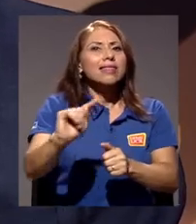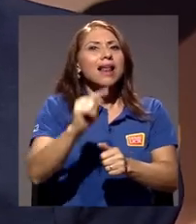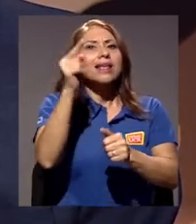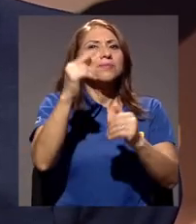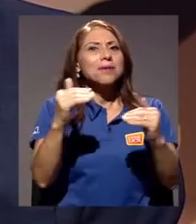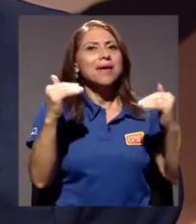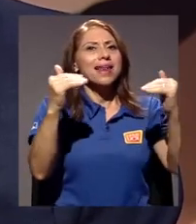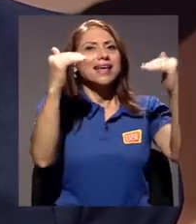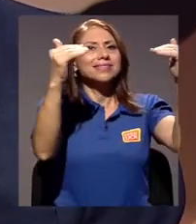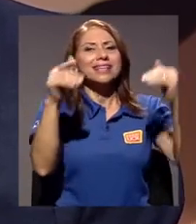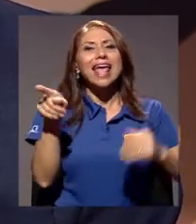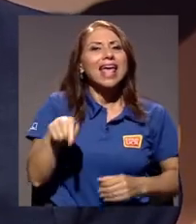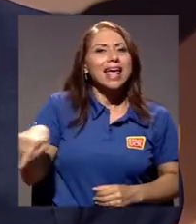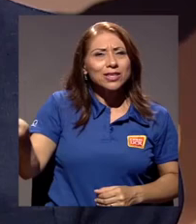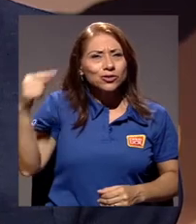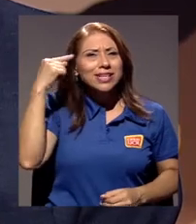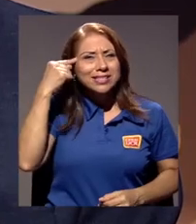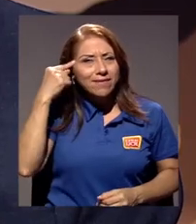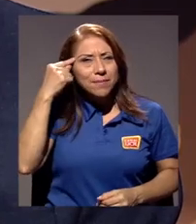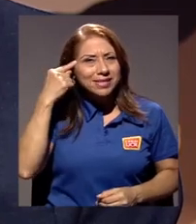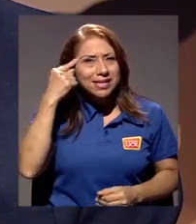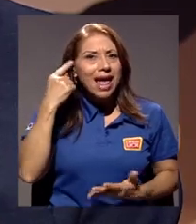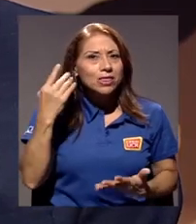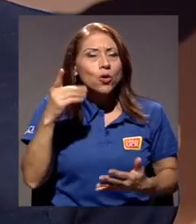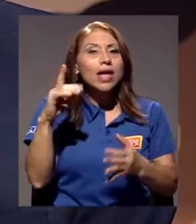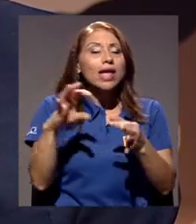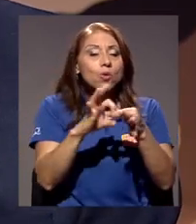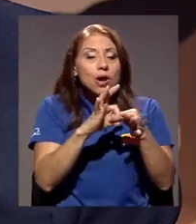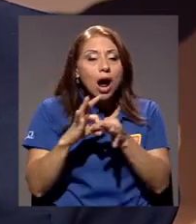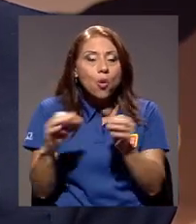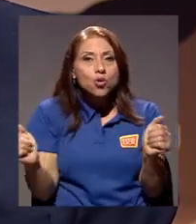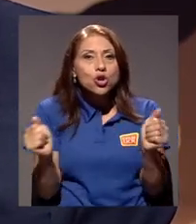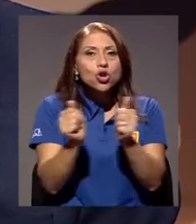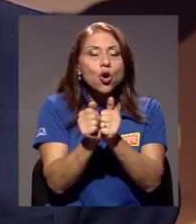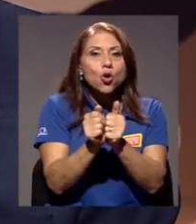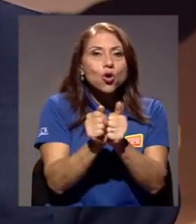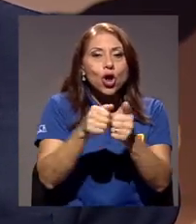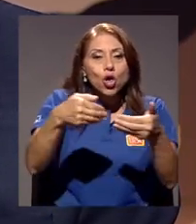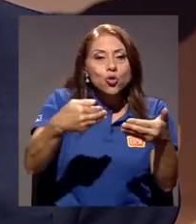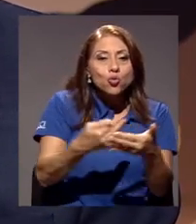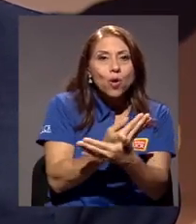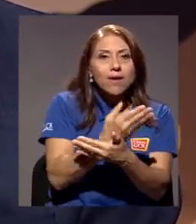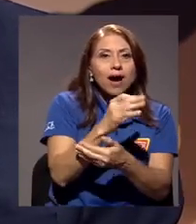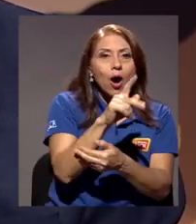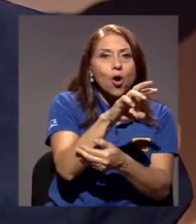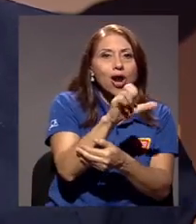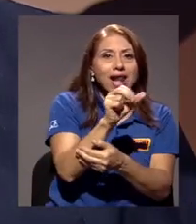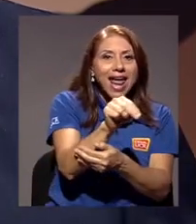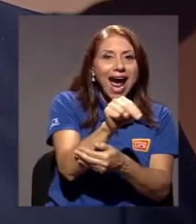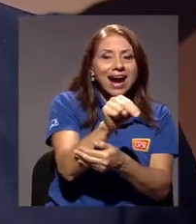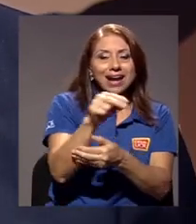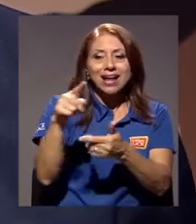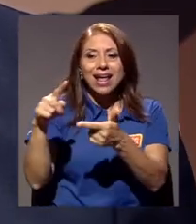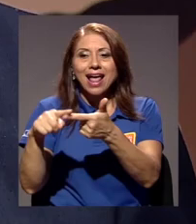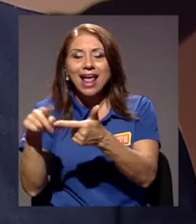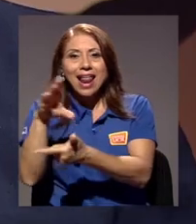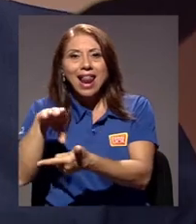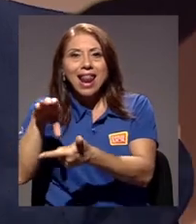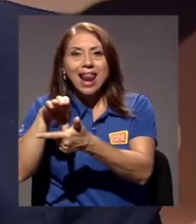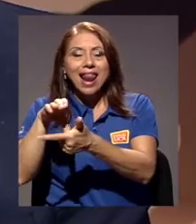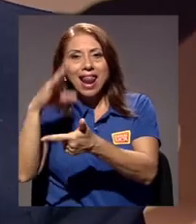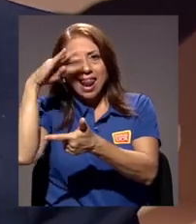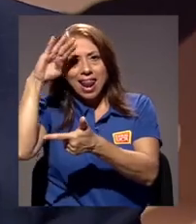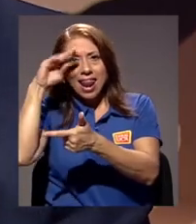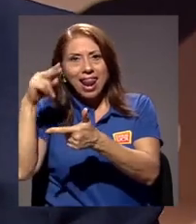ellos estaban pensando una unión nueva orleans la habana que es la clave de todo esto están pensando en una expansión en el